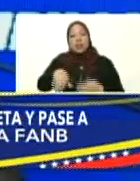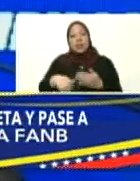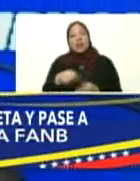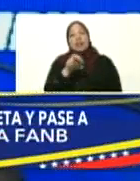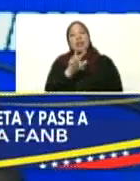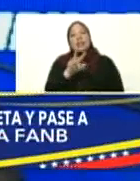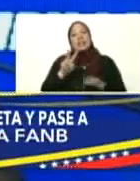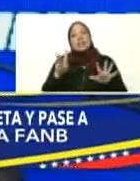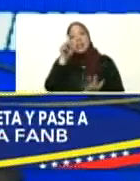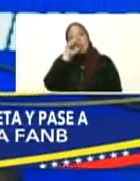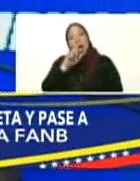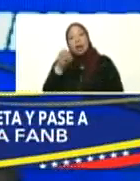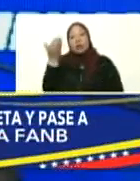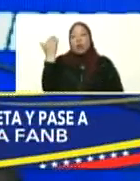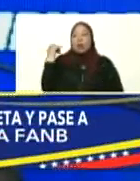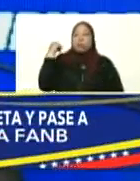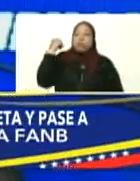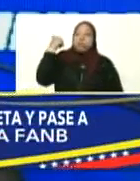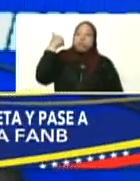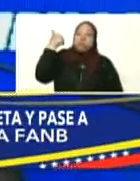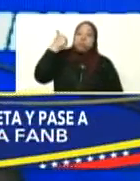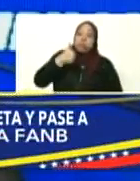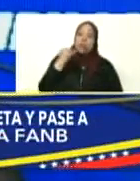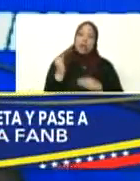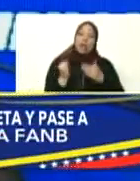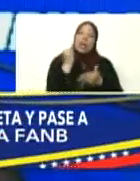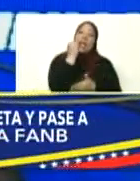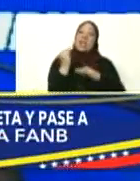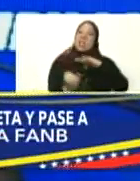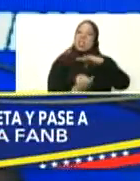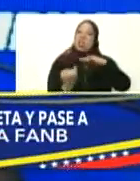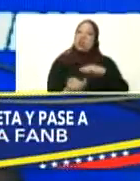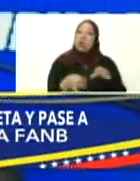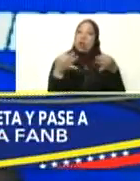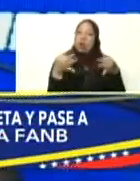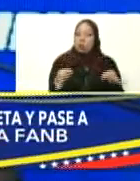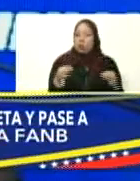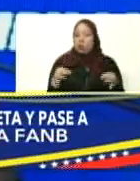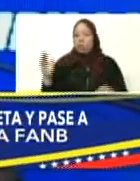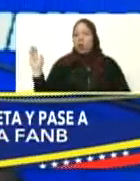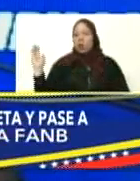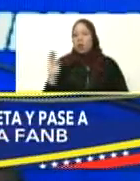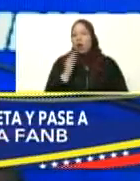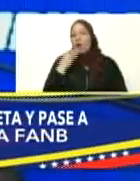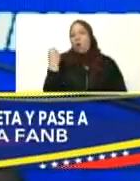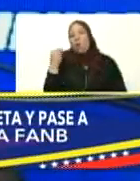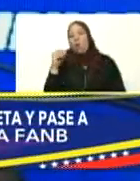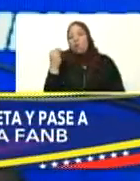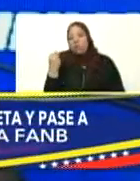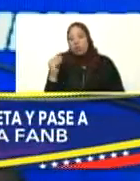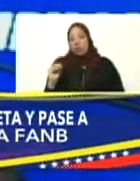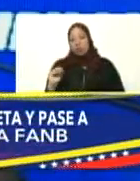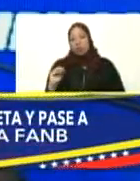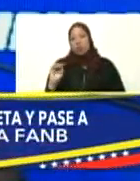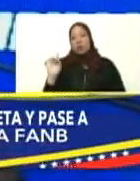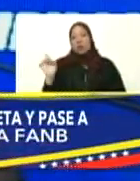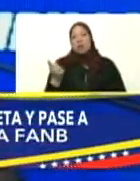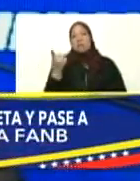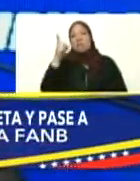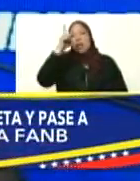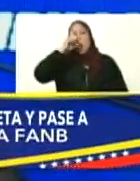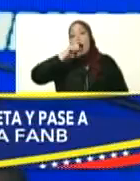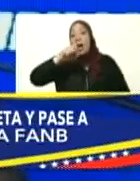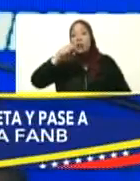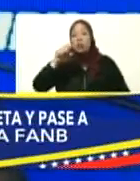37 años a nuestros institutos de formación de oficiales. Rememorar aquellos primeros años de